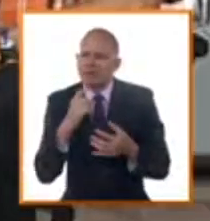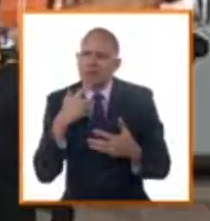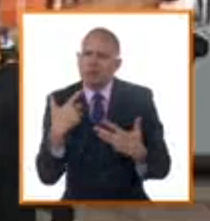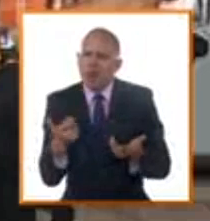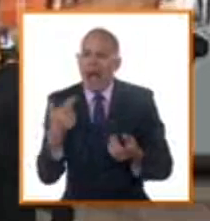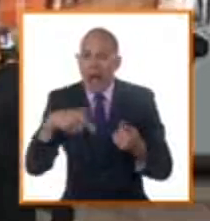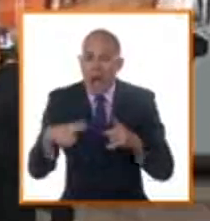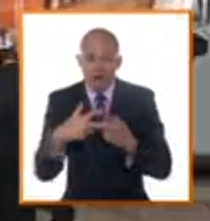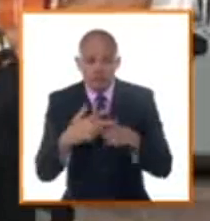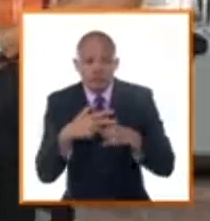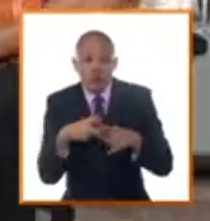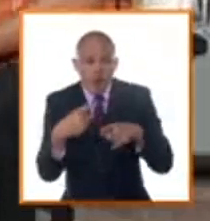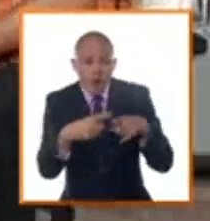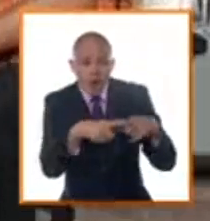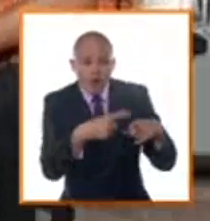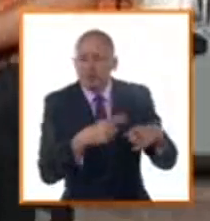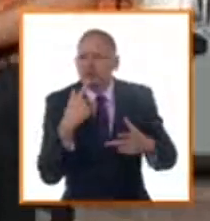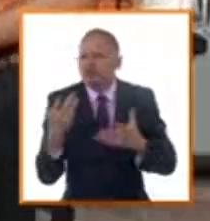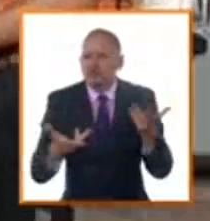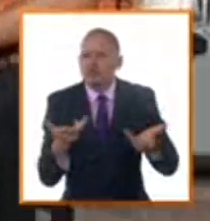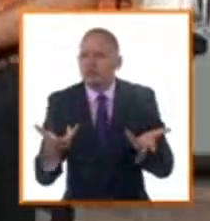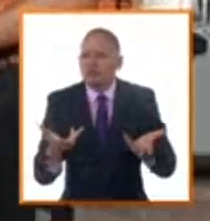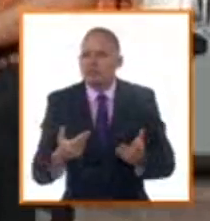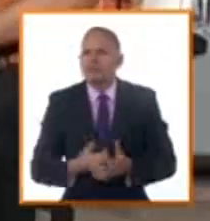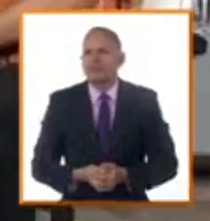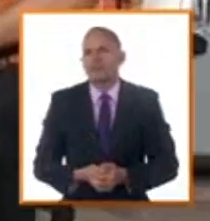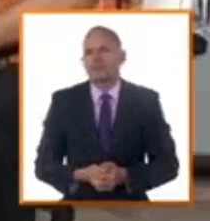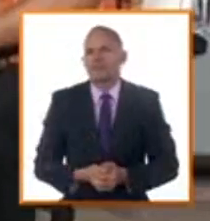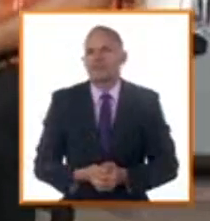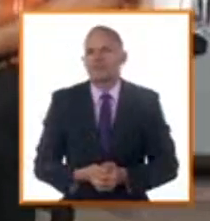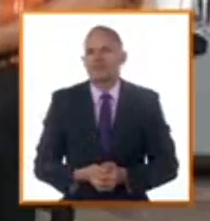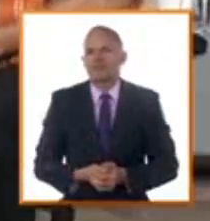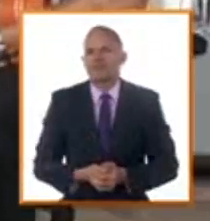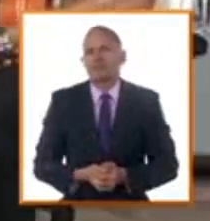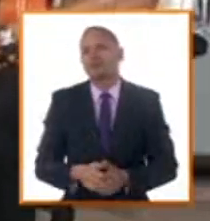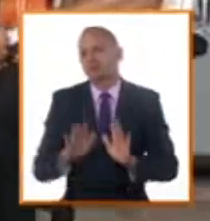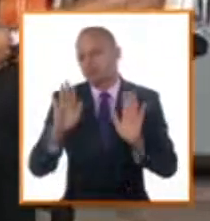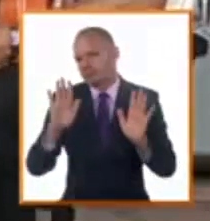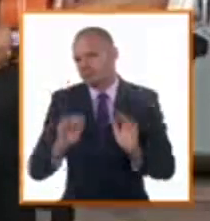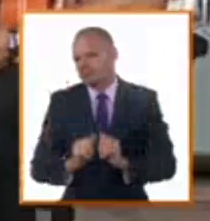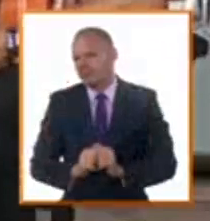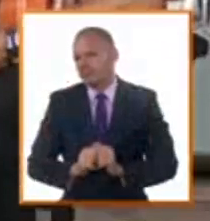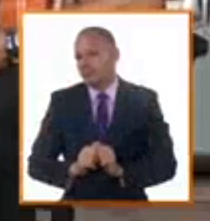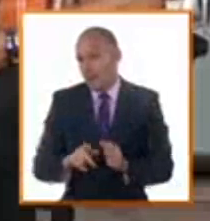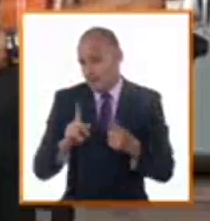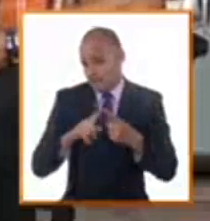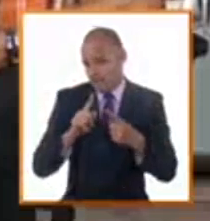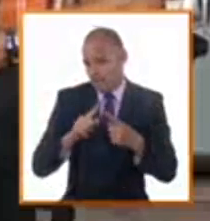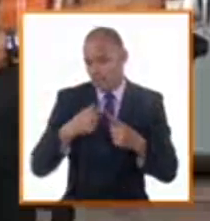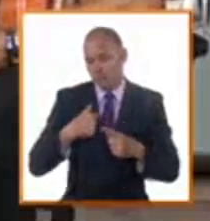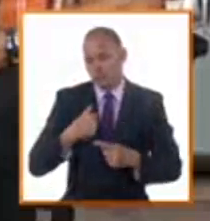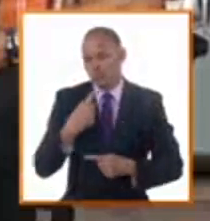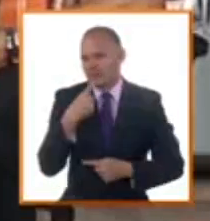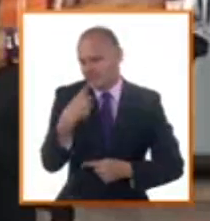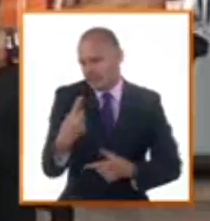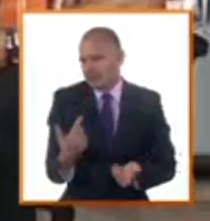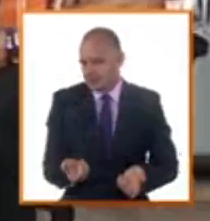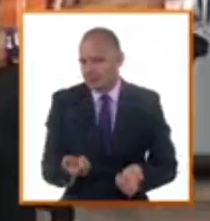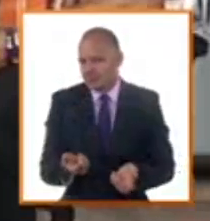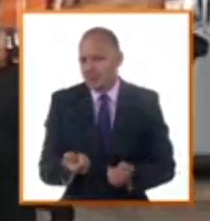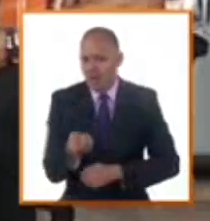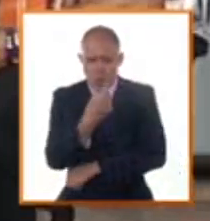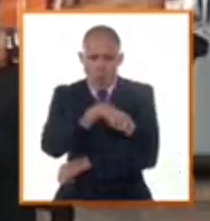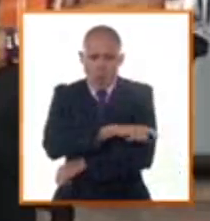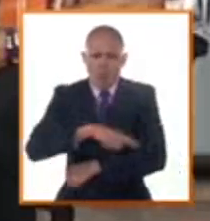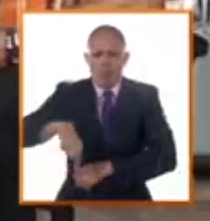recuperación. Bueno, ante todo, expresarle a nuestro pueblo que la provincia de Camagüey, como el resto de las provincias afectadas